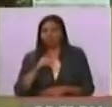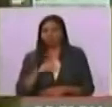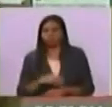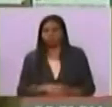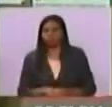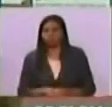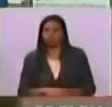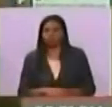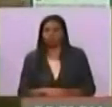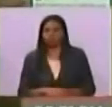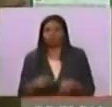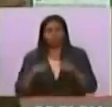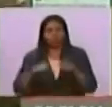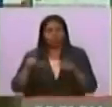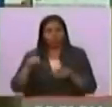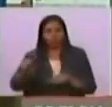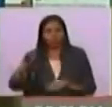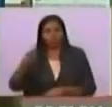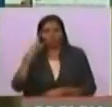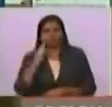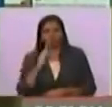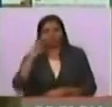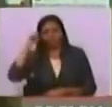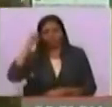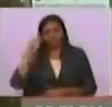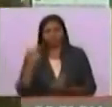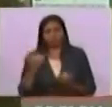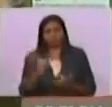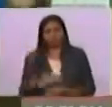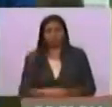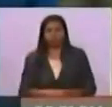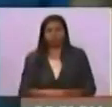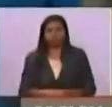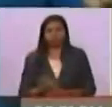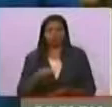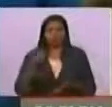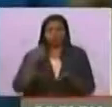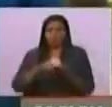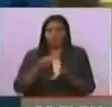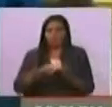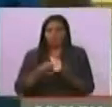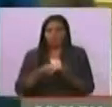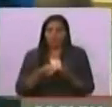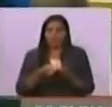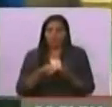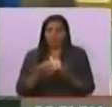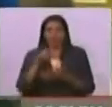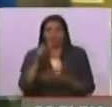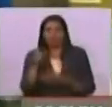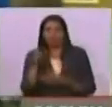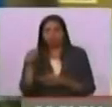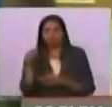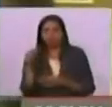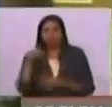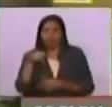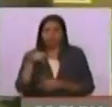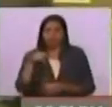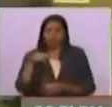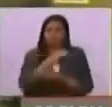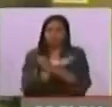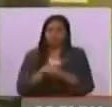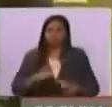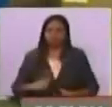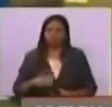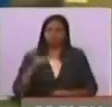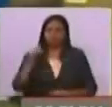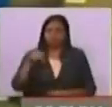en Upata, me acuerdo. Cuando nos paguen, Rafael, cuando nos paguen, aquí en Portuguesa también, de